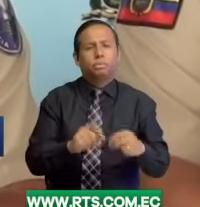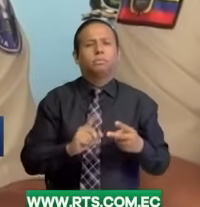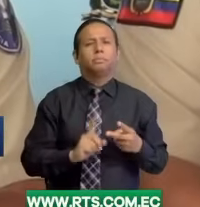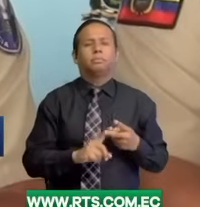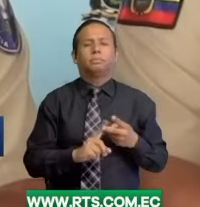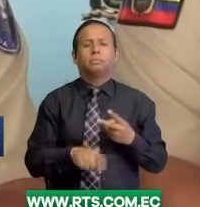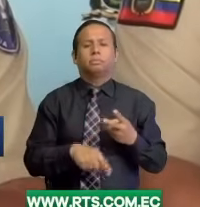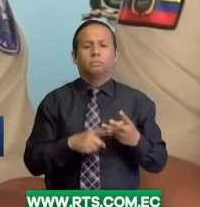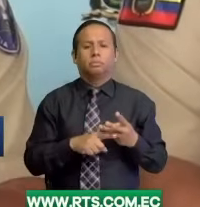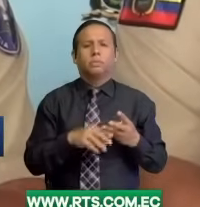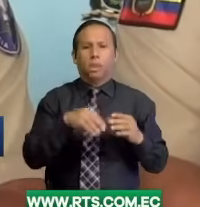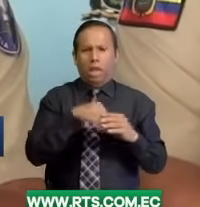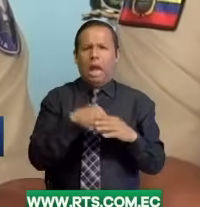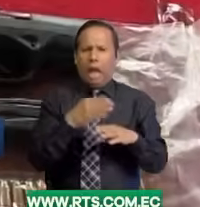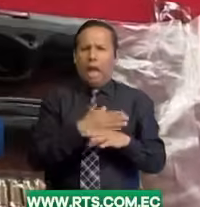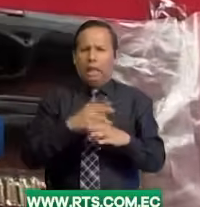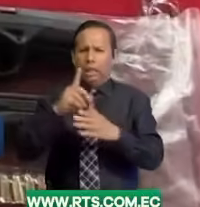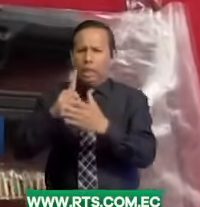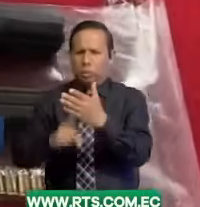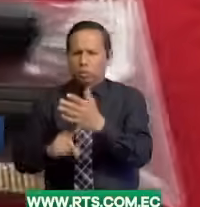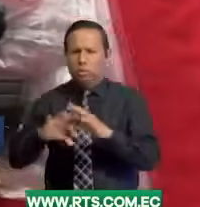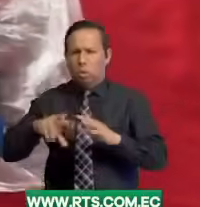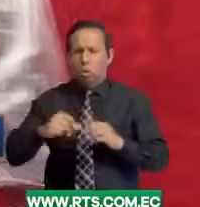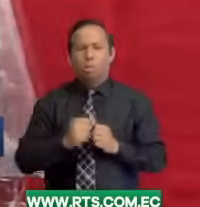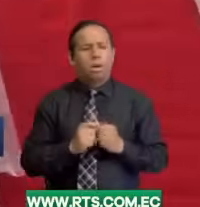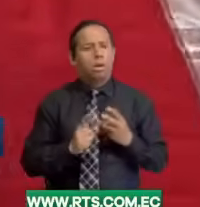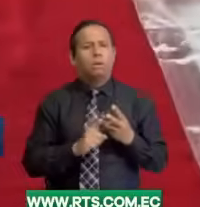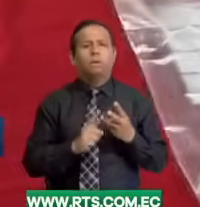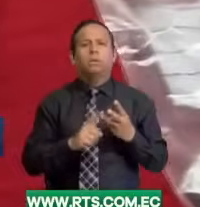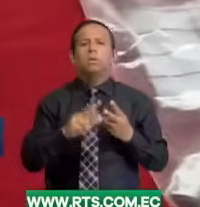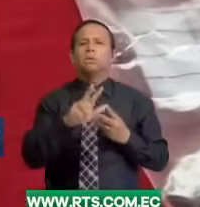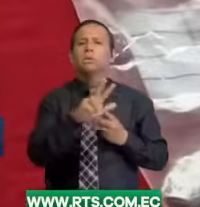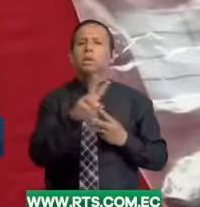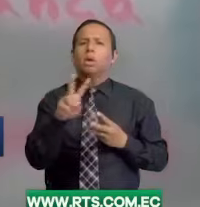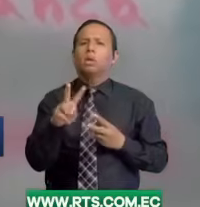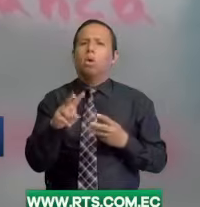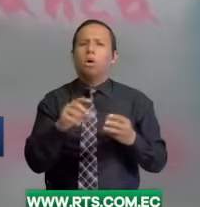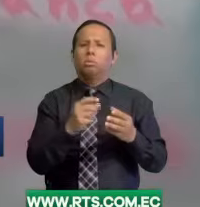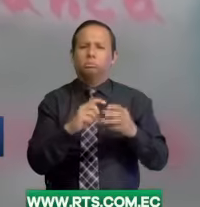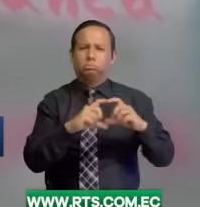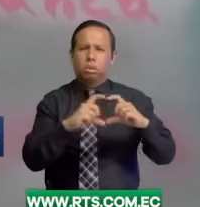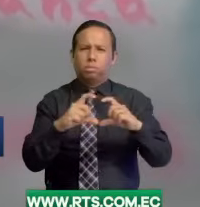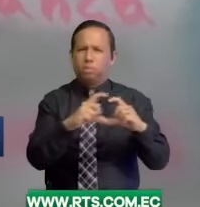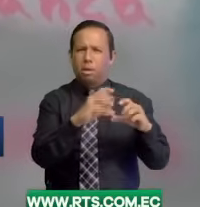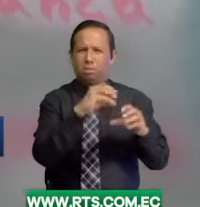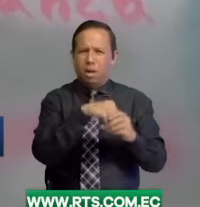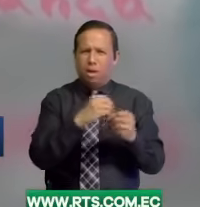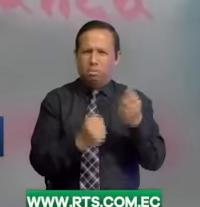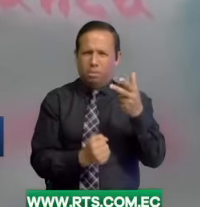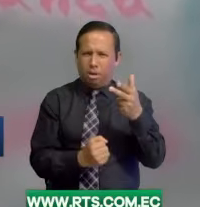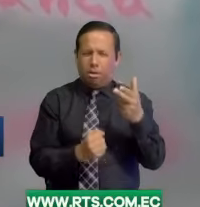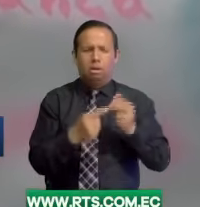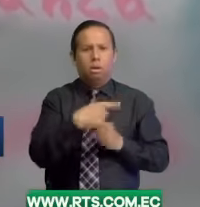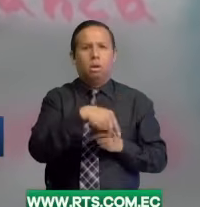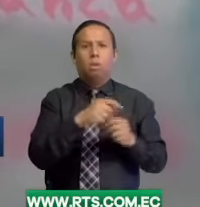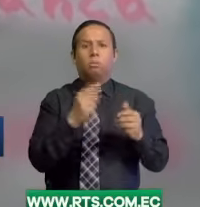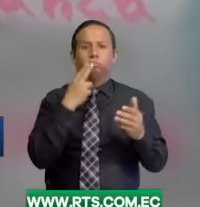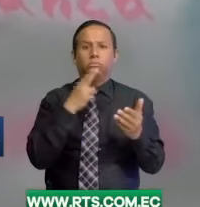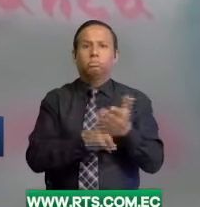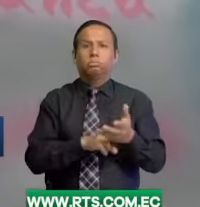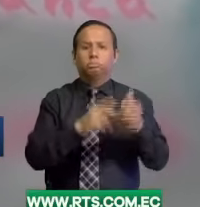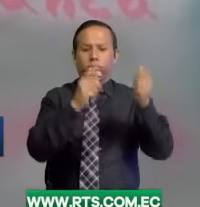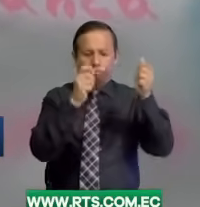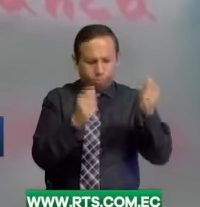evento, que se encuentra reportada como robada, 32 cartuchos sin percutir y un panfleto que deja claramente explícito lo que